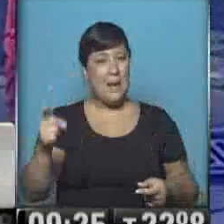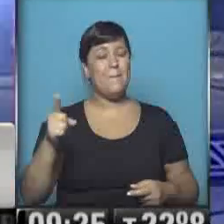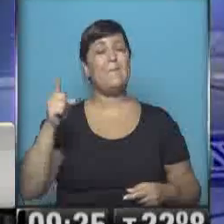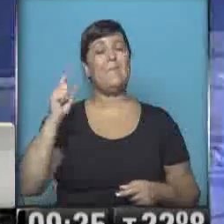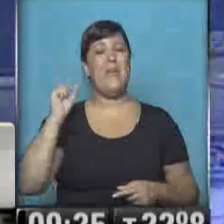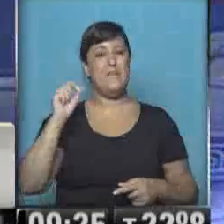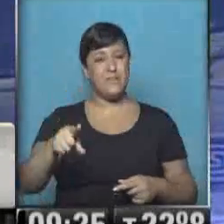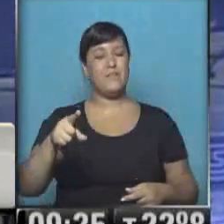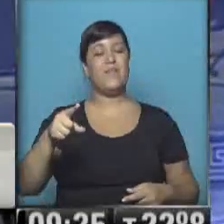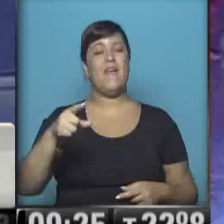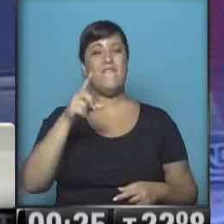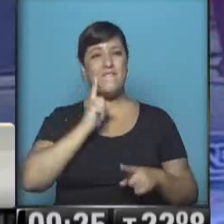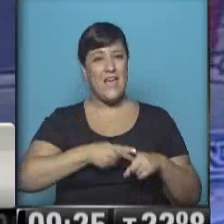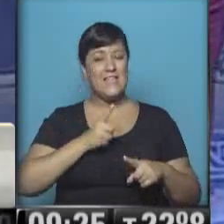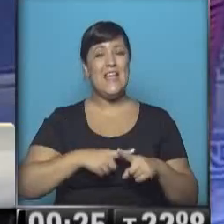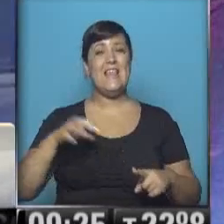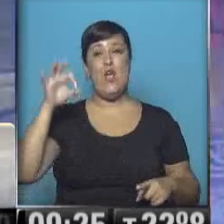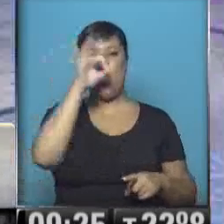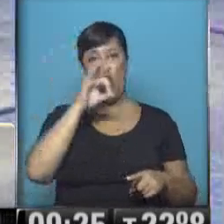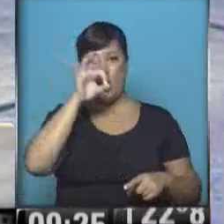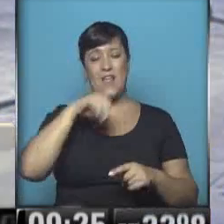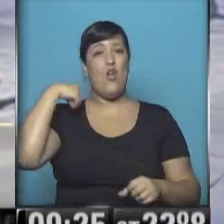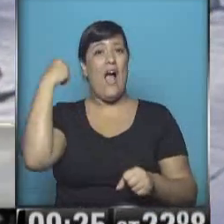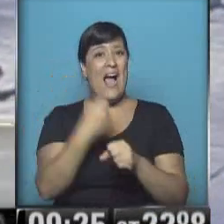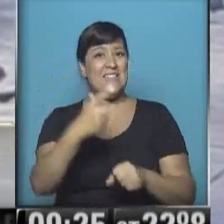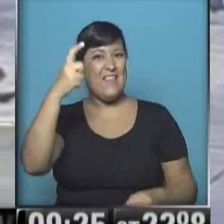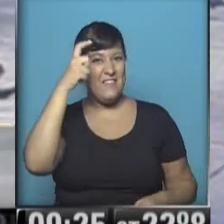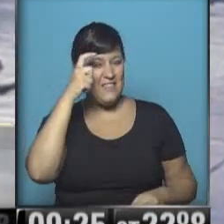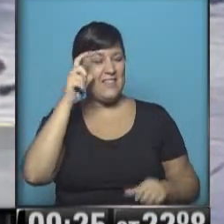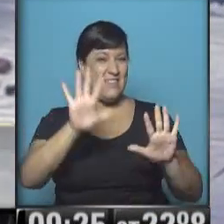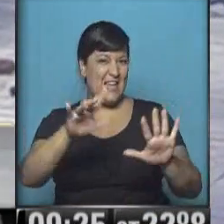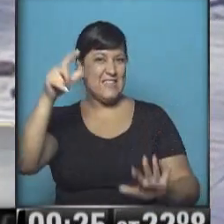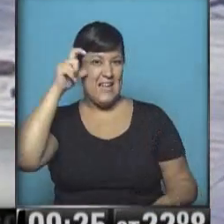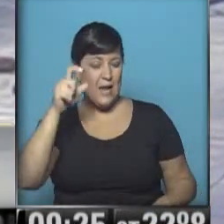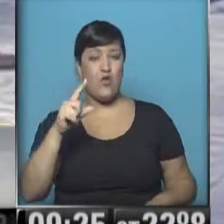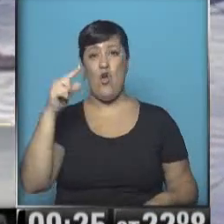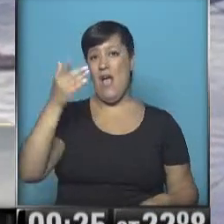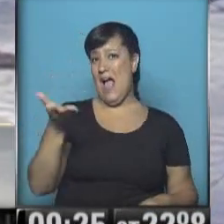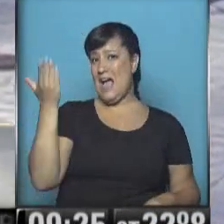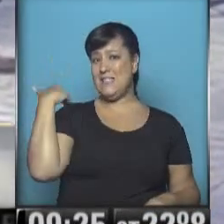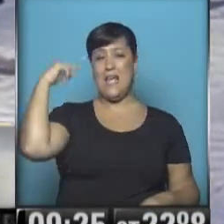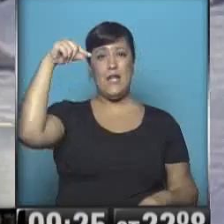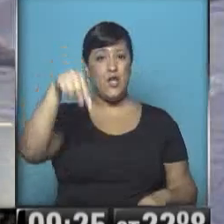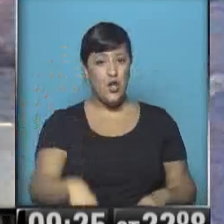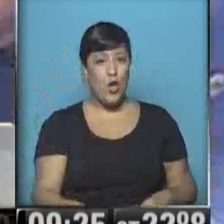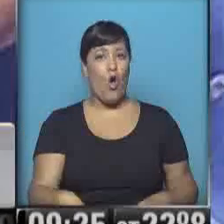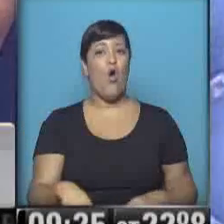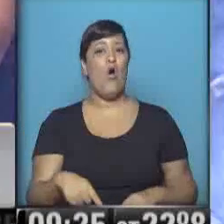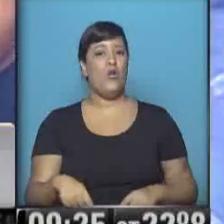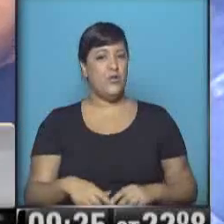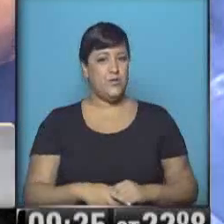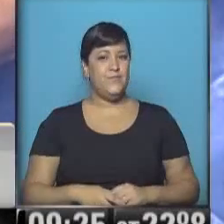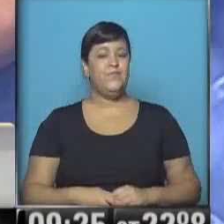Cordero, que va a continuar hasta el sábado 10 de enero y que en sus primeros dos días, ayer y hoy, tiene una expo